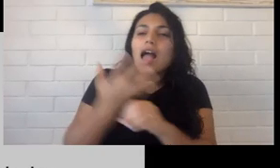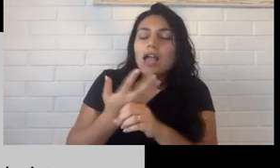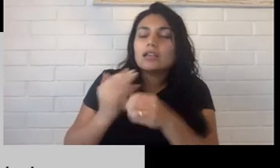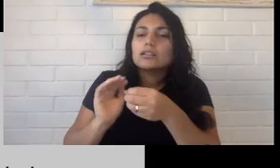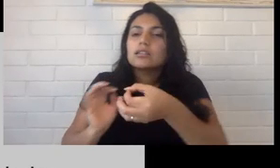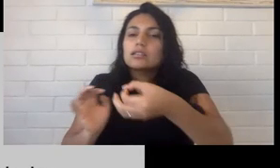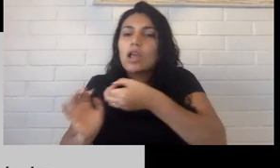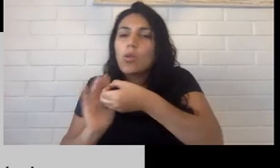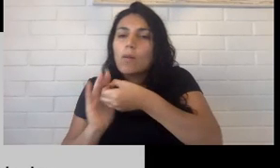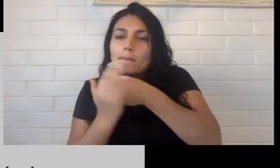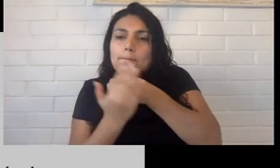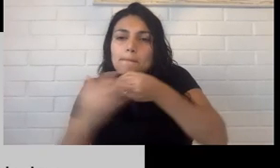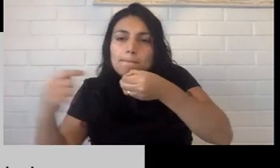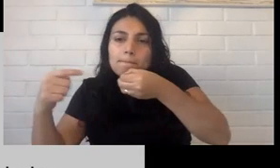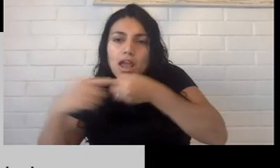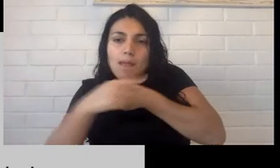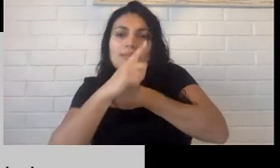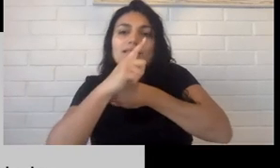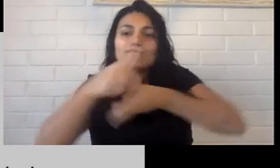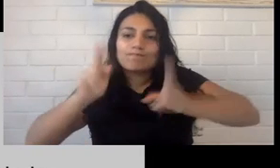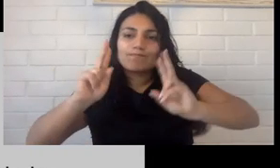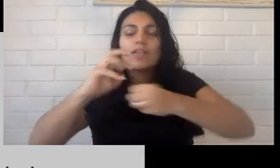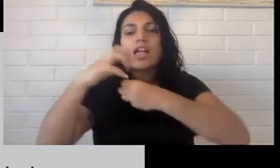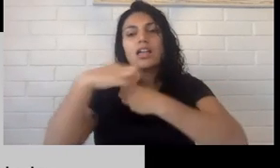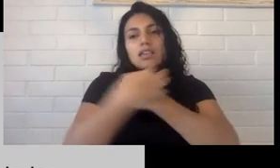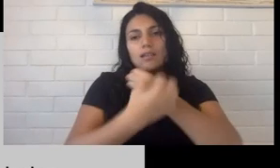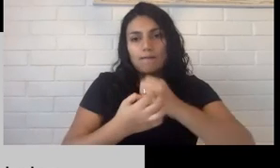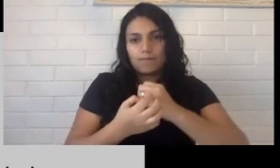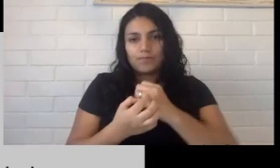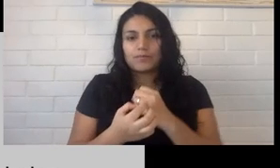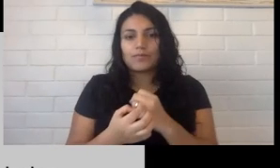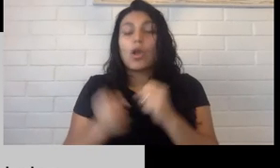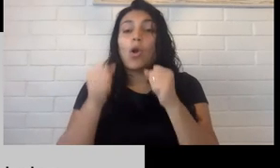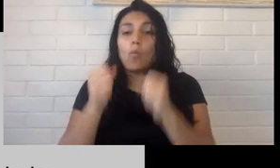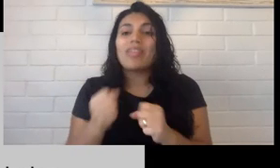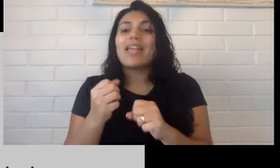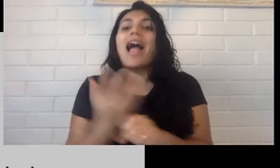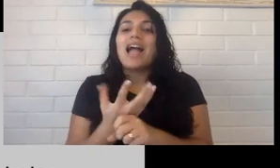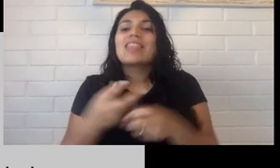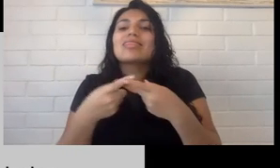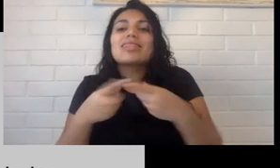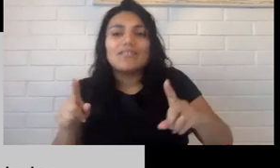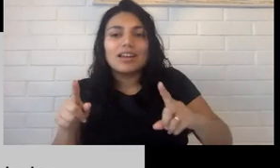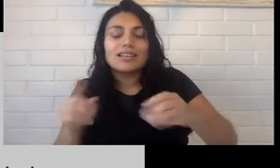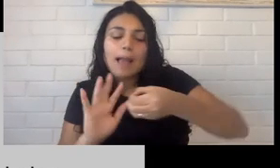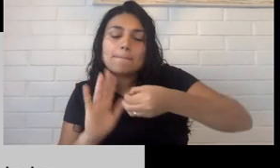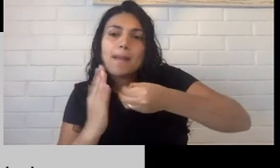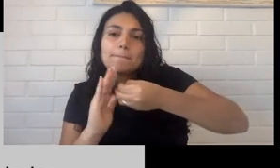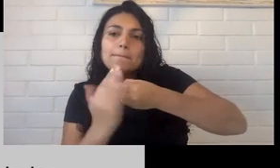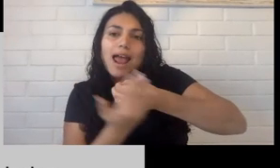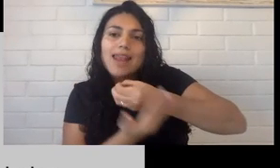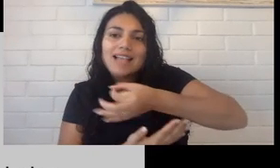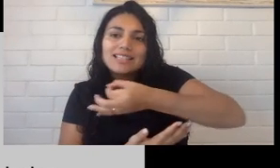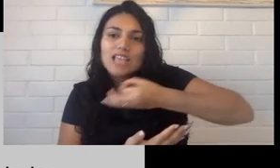permeabilidad a iones permite generar una diferencia a través de la membrana. Y por otra